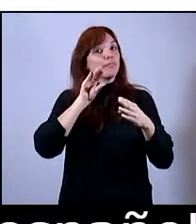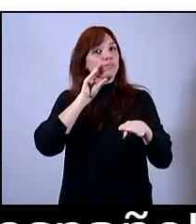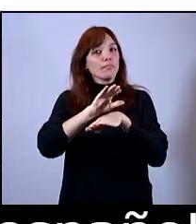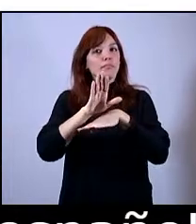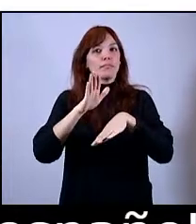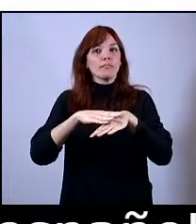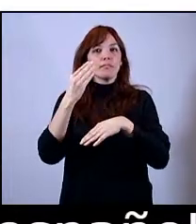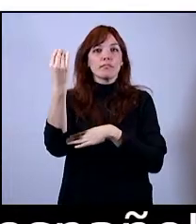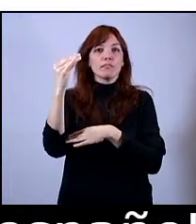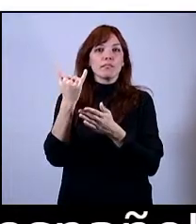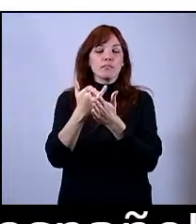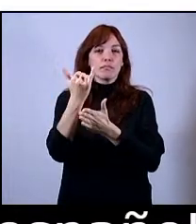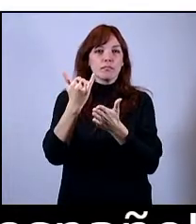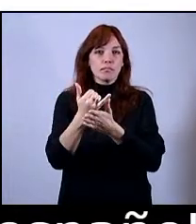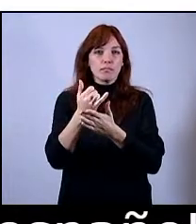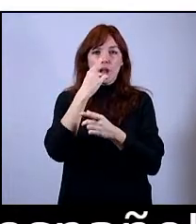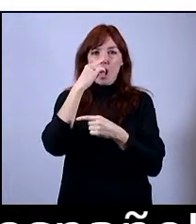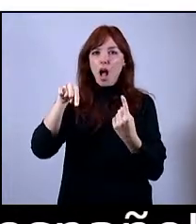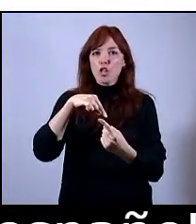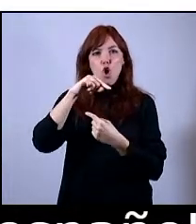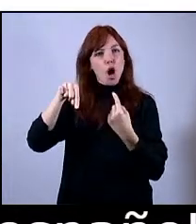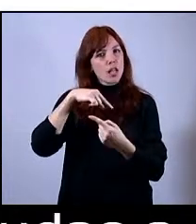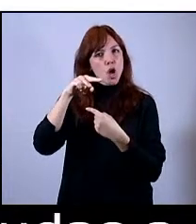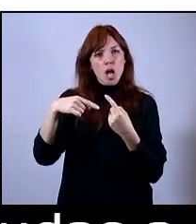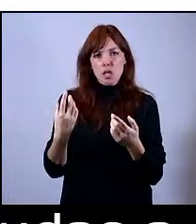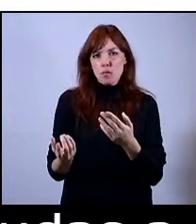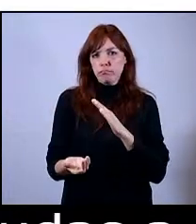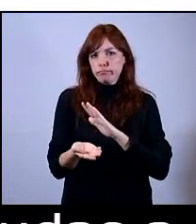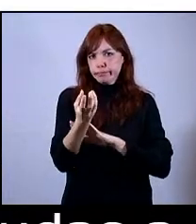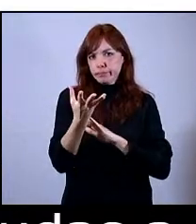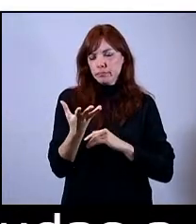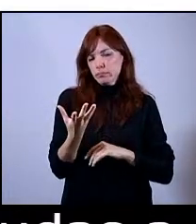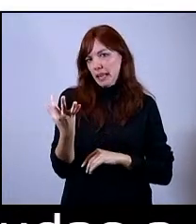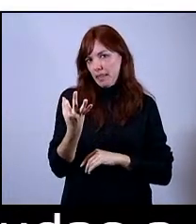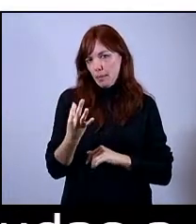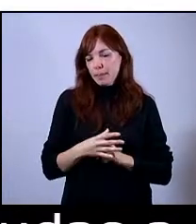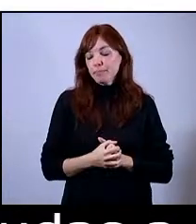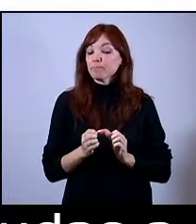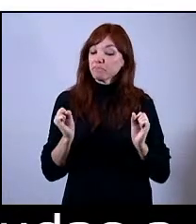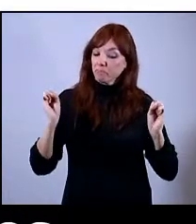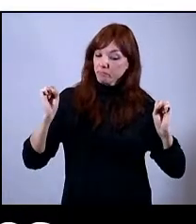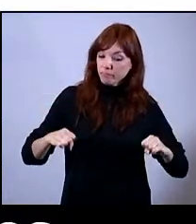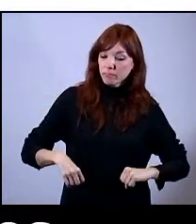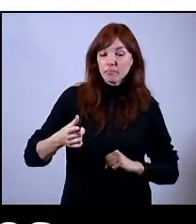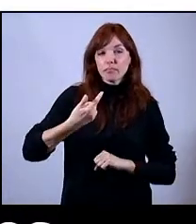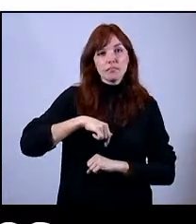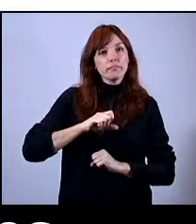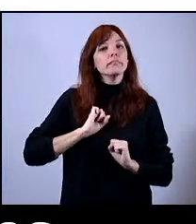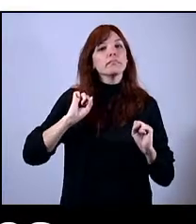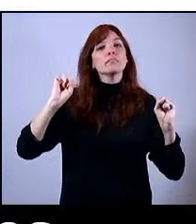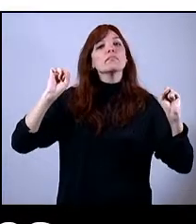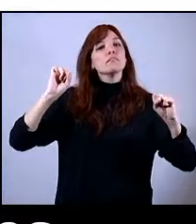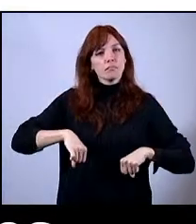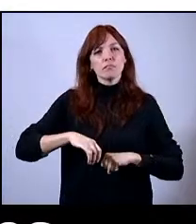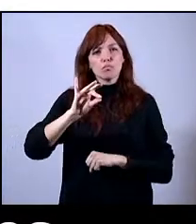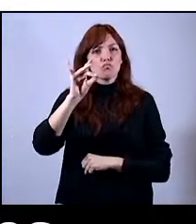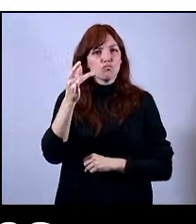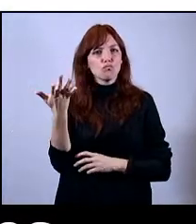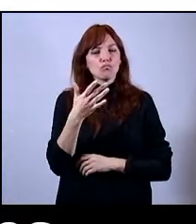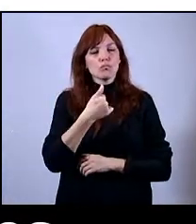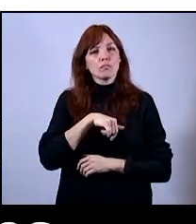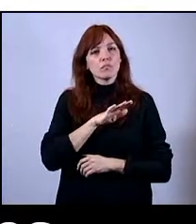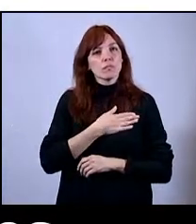agricultores todas las anualidades. Bien, nosotros estamos, por supuesto, totalmente implicados en el